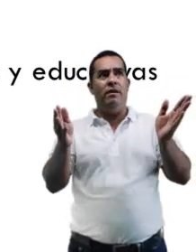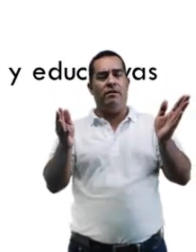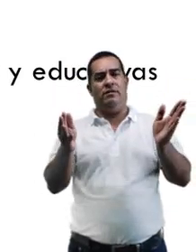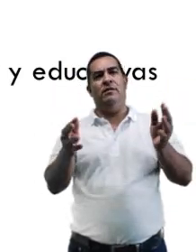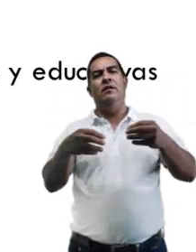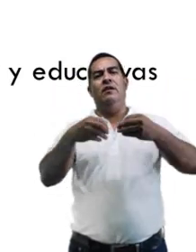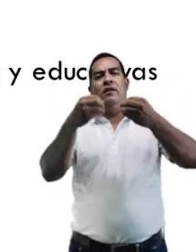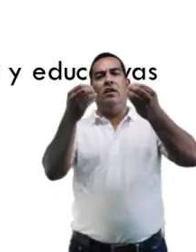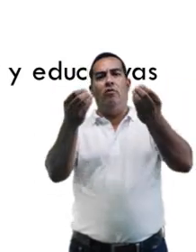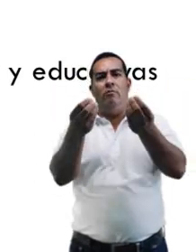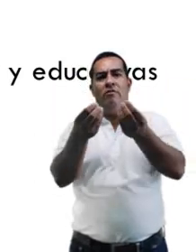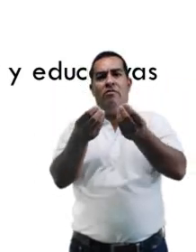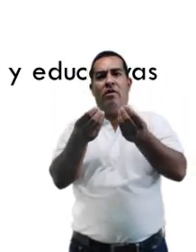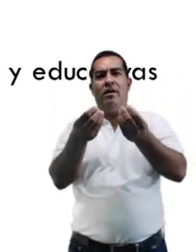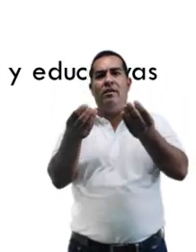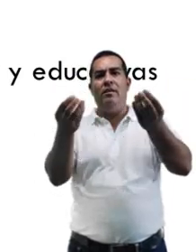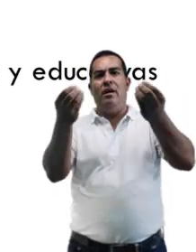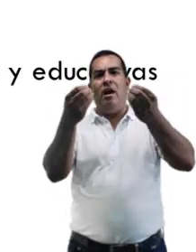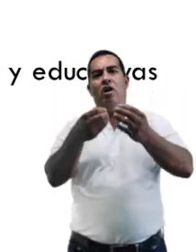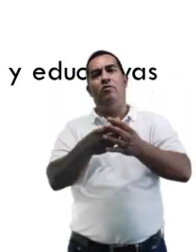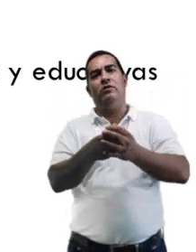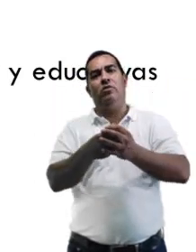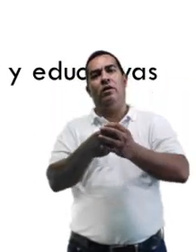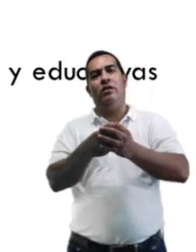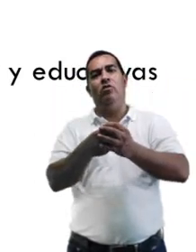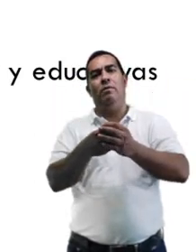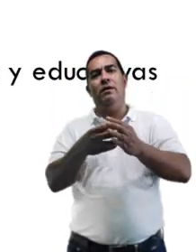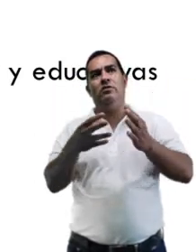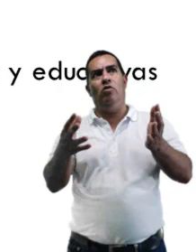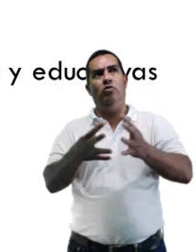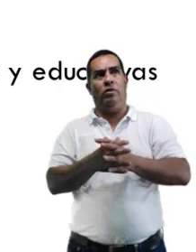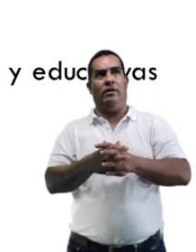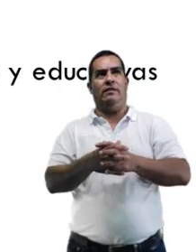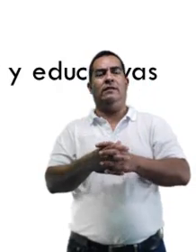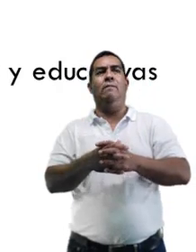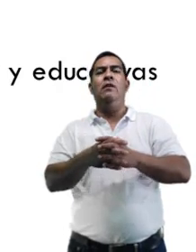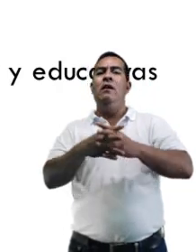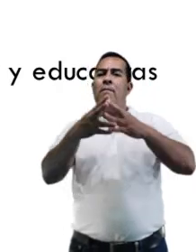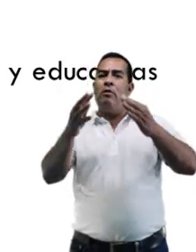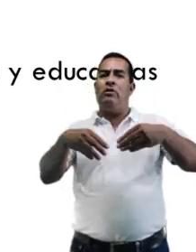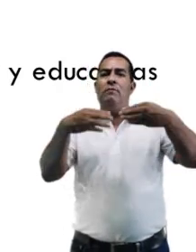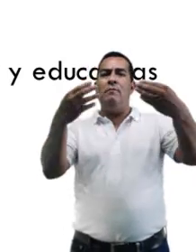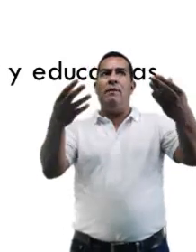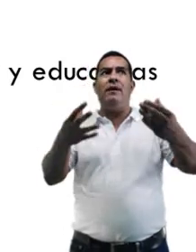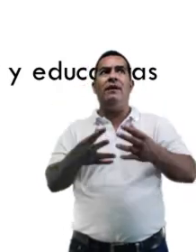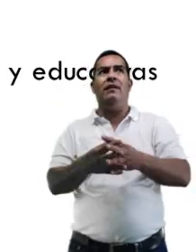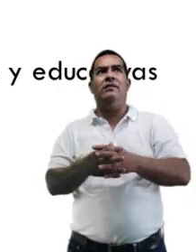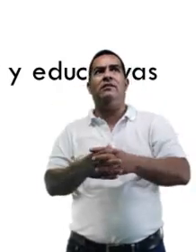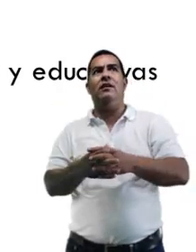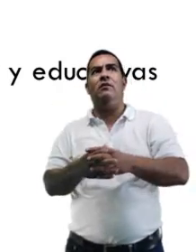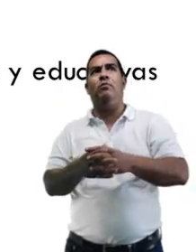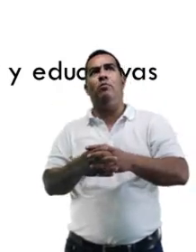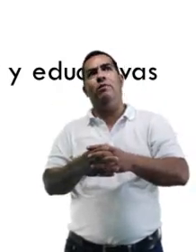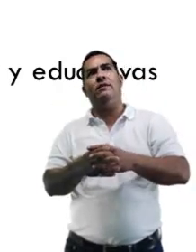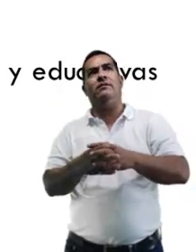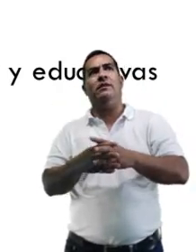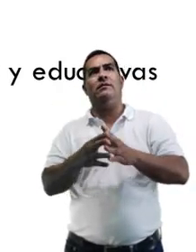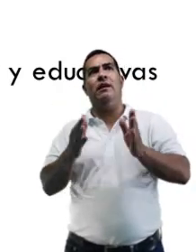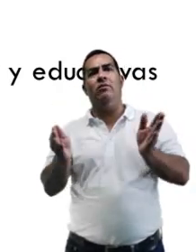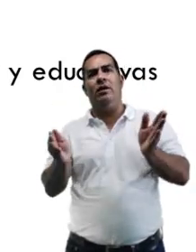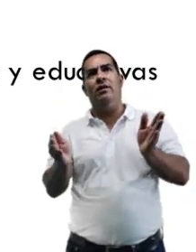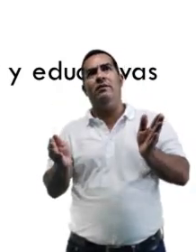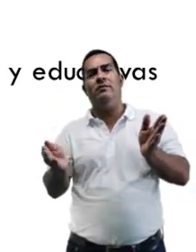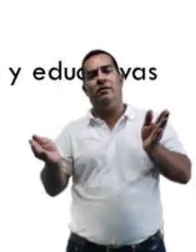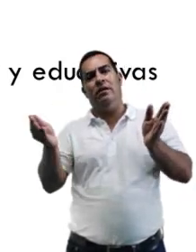un país, y lo vamos a enfocar a nuestro querido país Honduras. Pero también van a enlistar